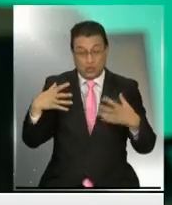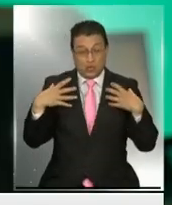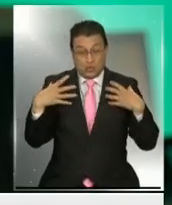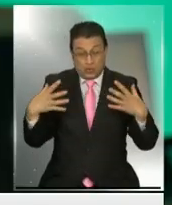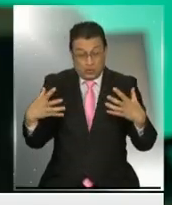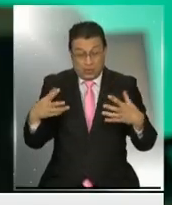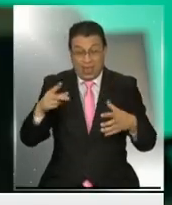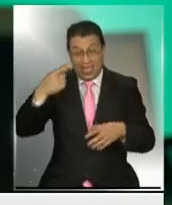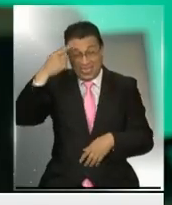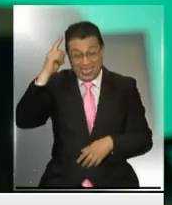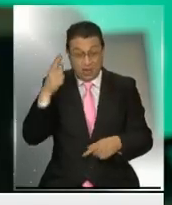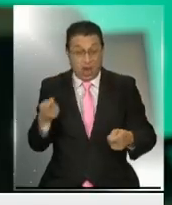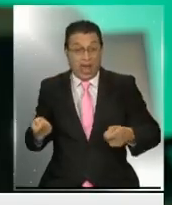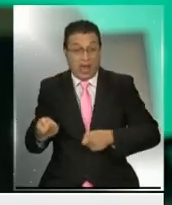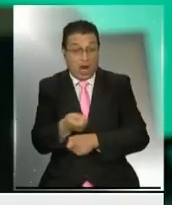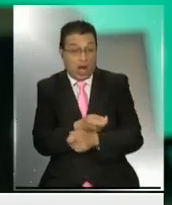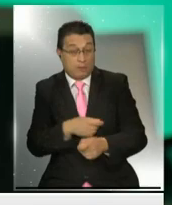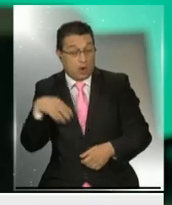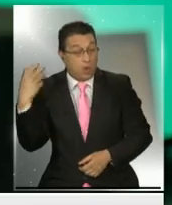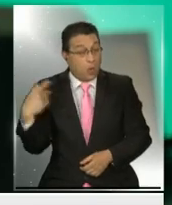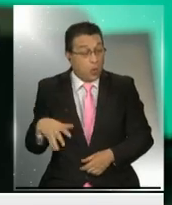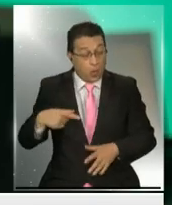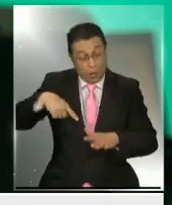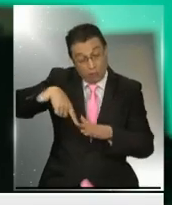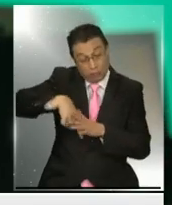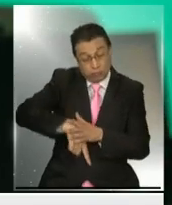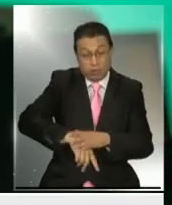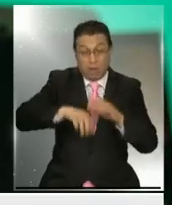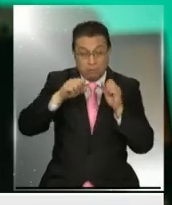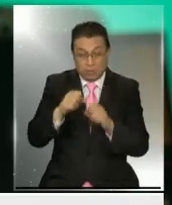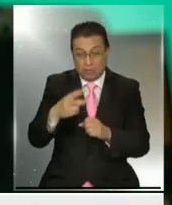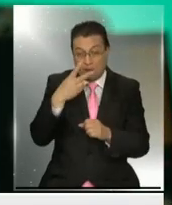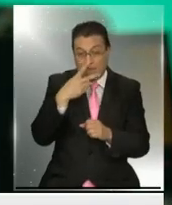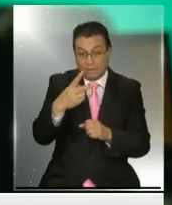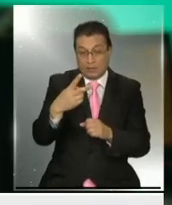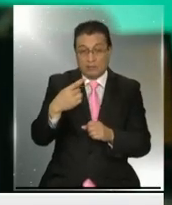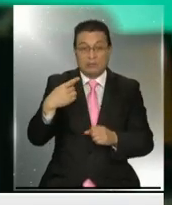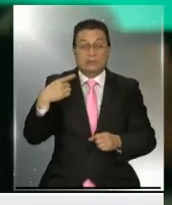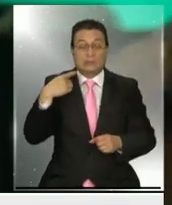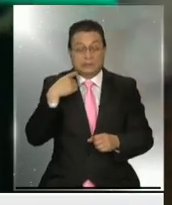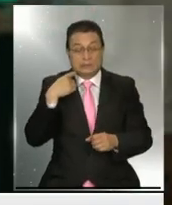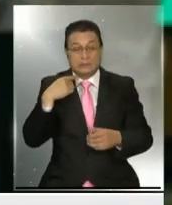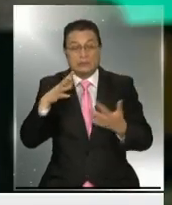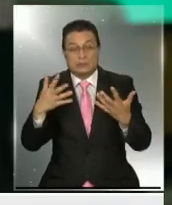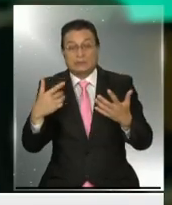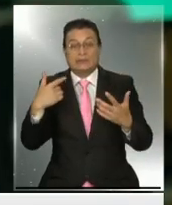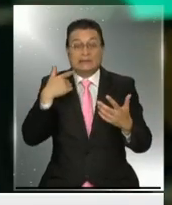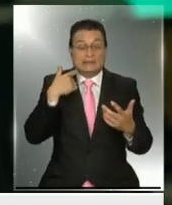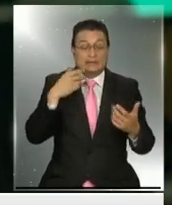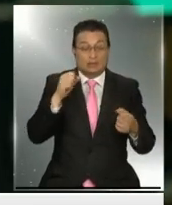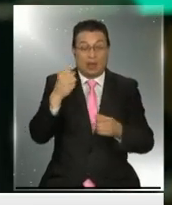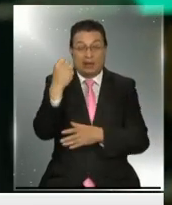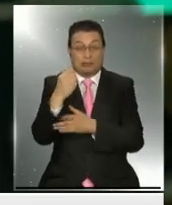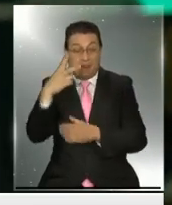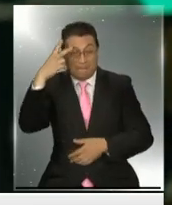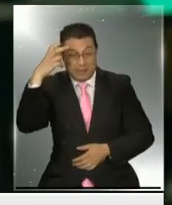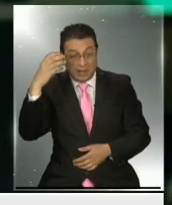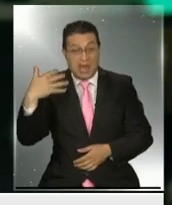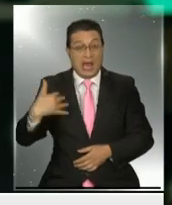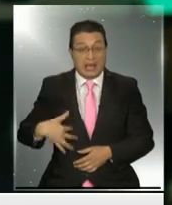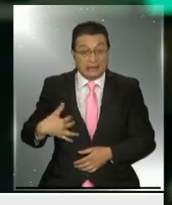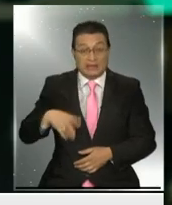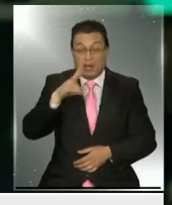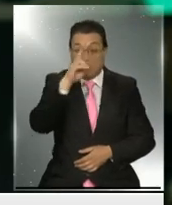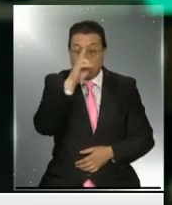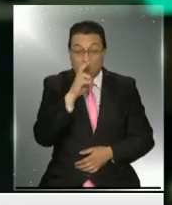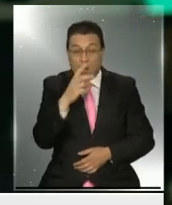daño económico eventualmente si existe podríamos ver un efecto tango o tequila como la crisis mexicana y argentina un